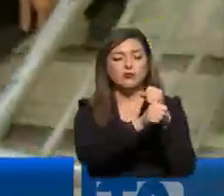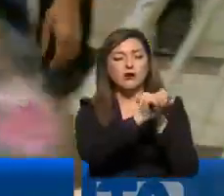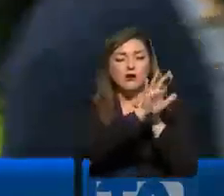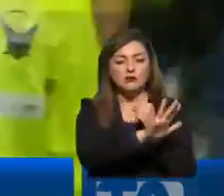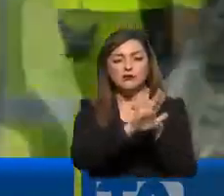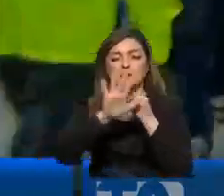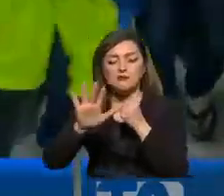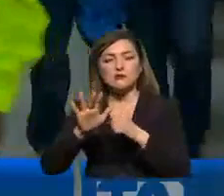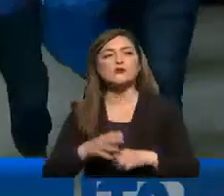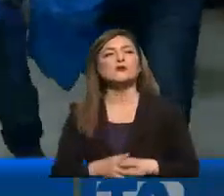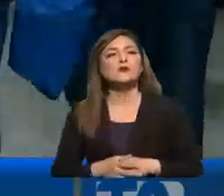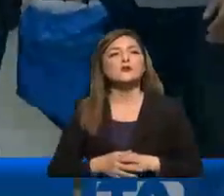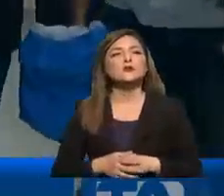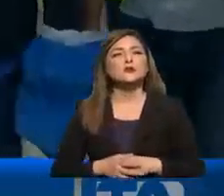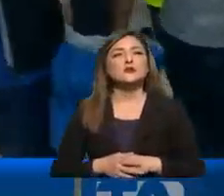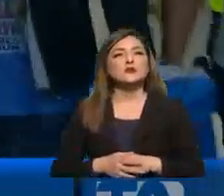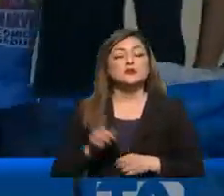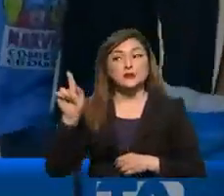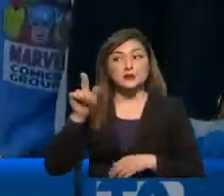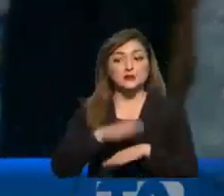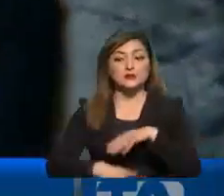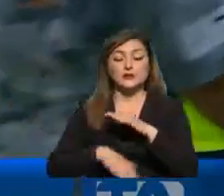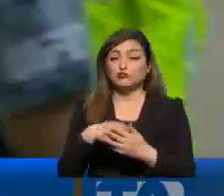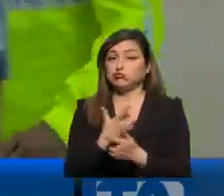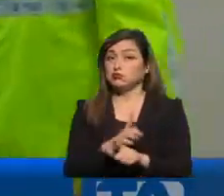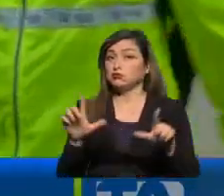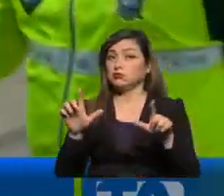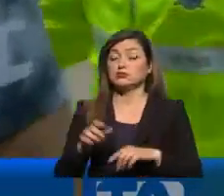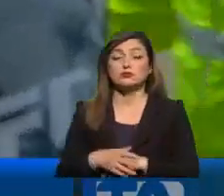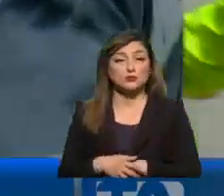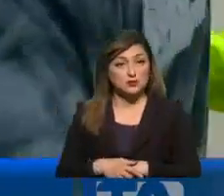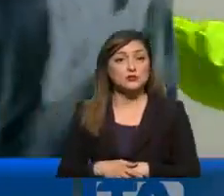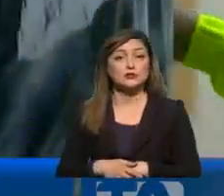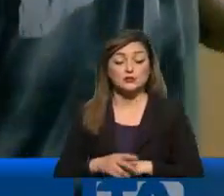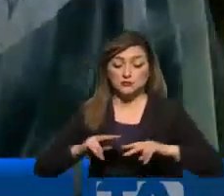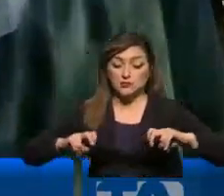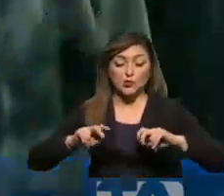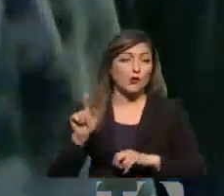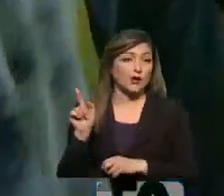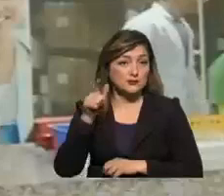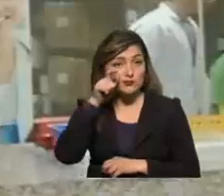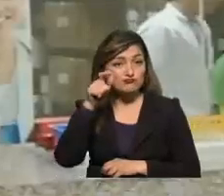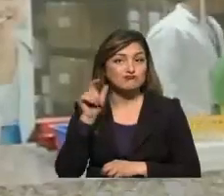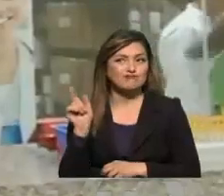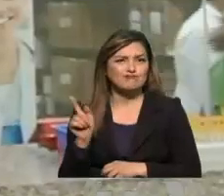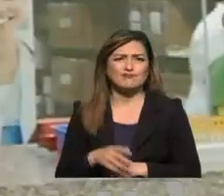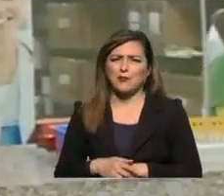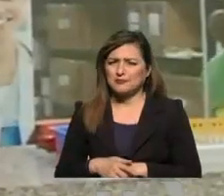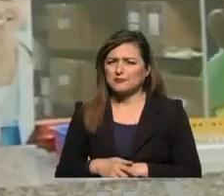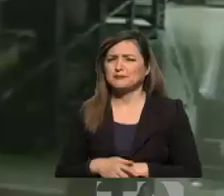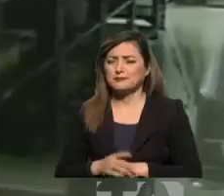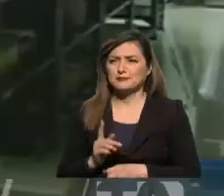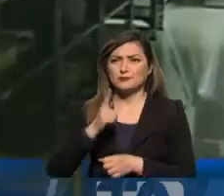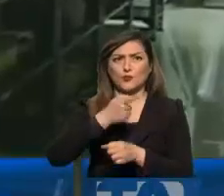de cárcel el tribunal ratificó la inocencia de eric y 11 quien según las investigaciones de la fiscalía fue quien por